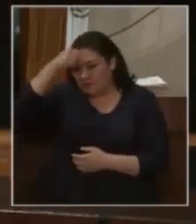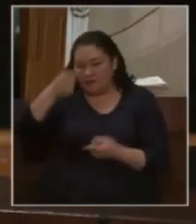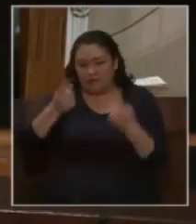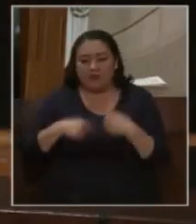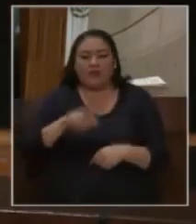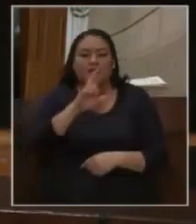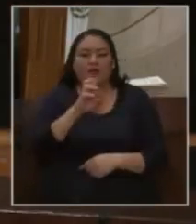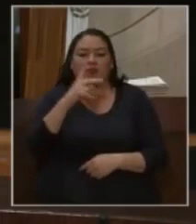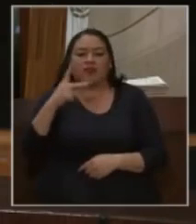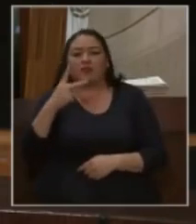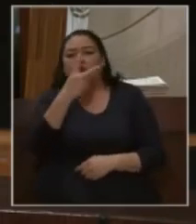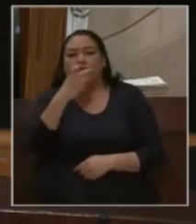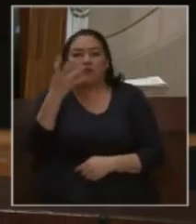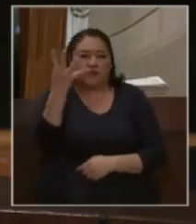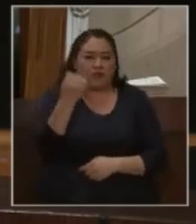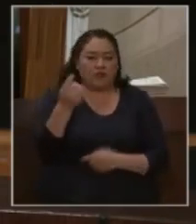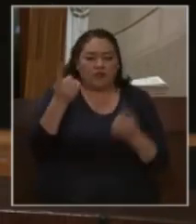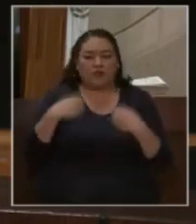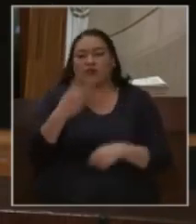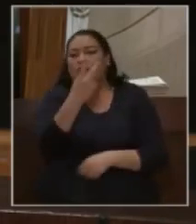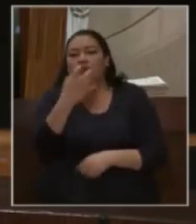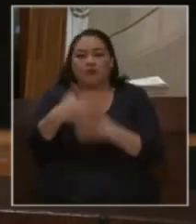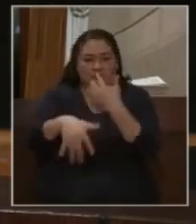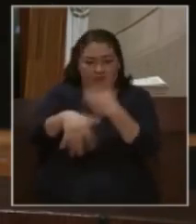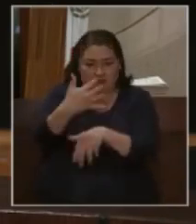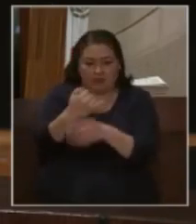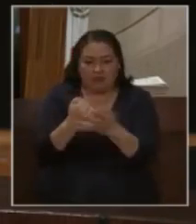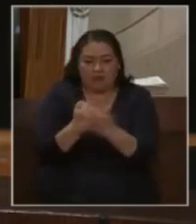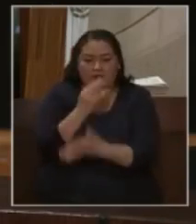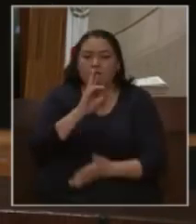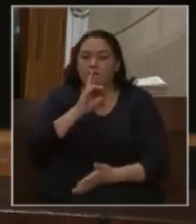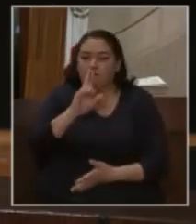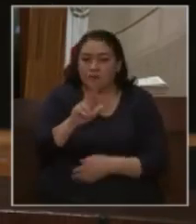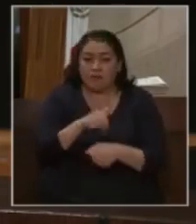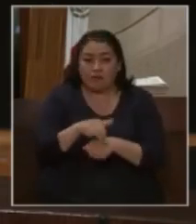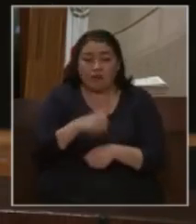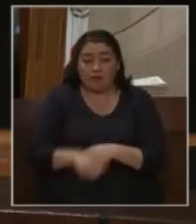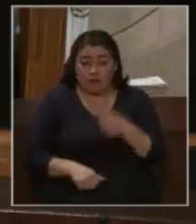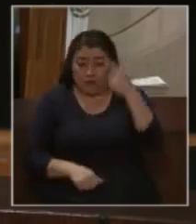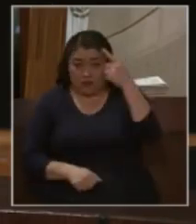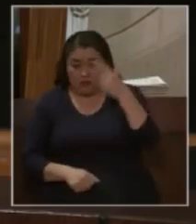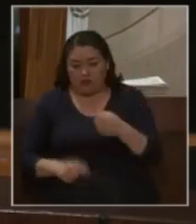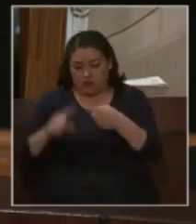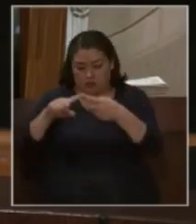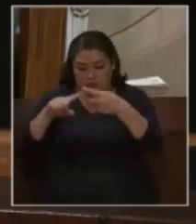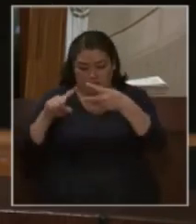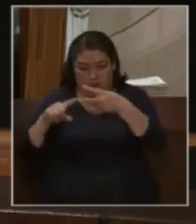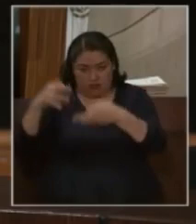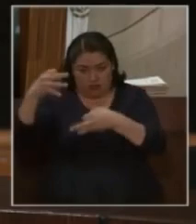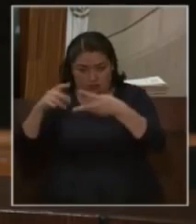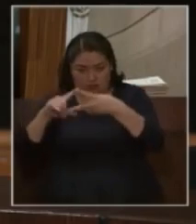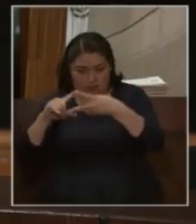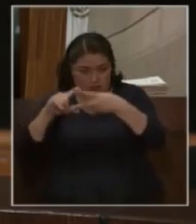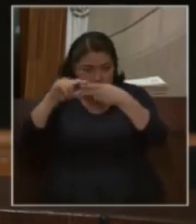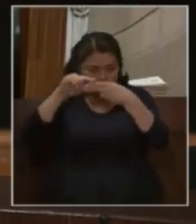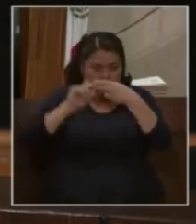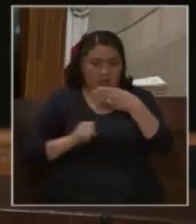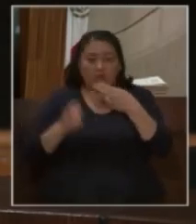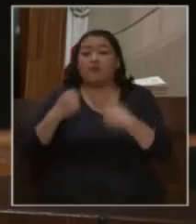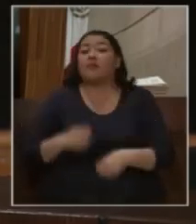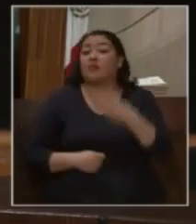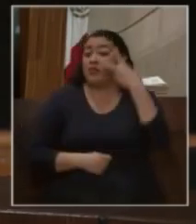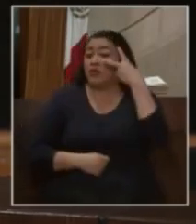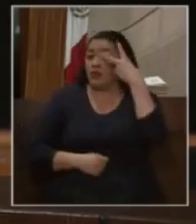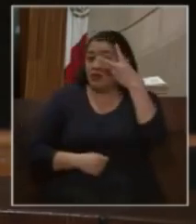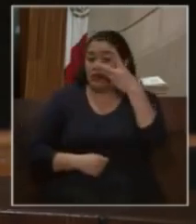de apelación 209 y 215 de este año se resuelve: primero, se acumulan los expedientes indicados;